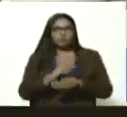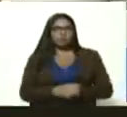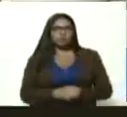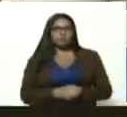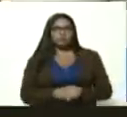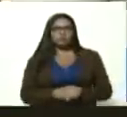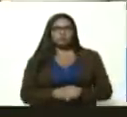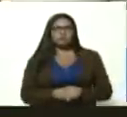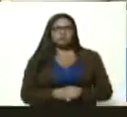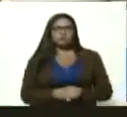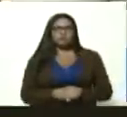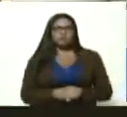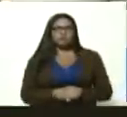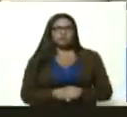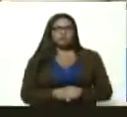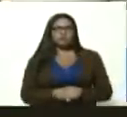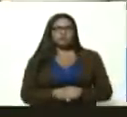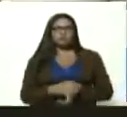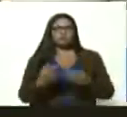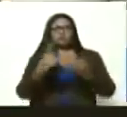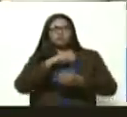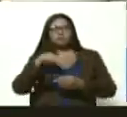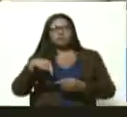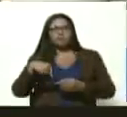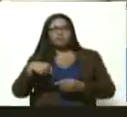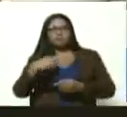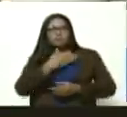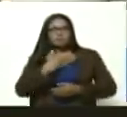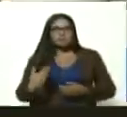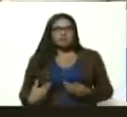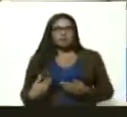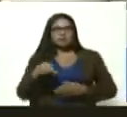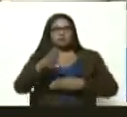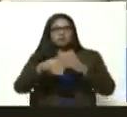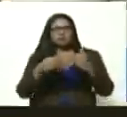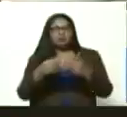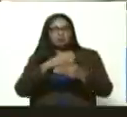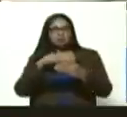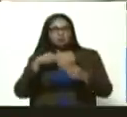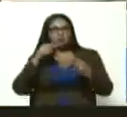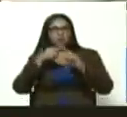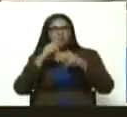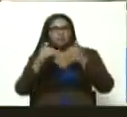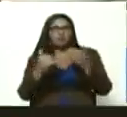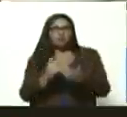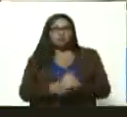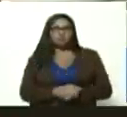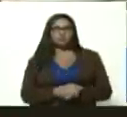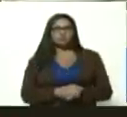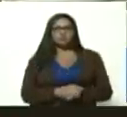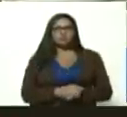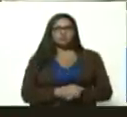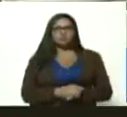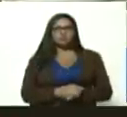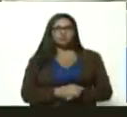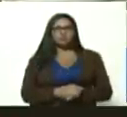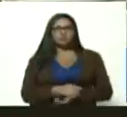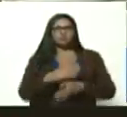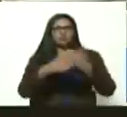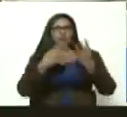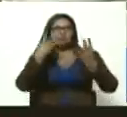nos visitó y fue recibido por el presidente secretario general de los pecas gaitán al gais se inauguró la expo feria